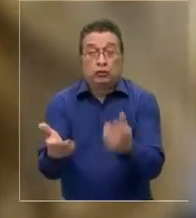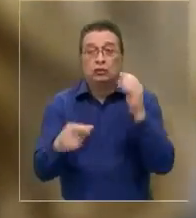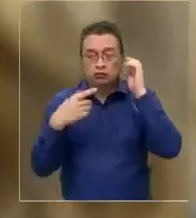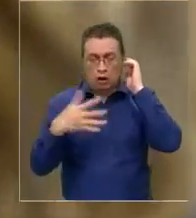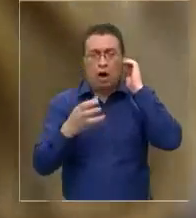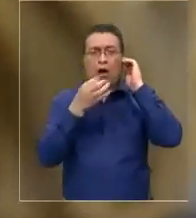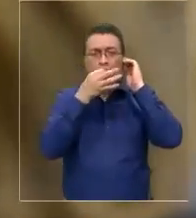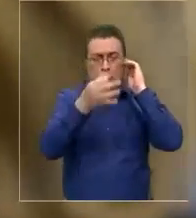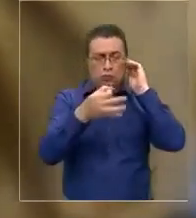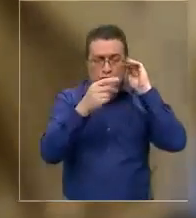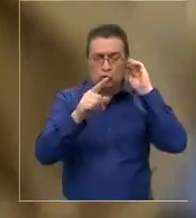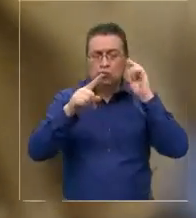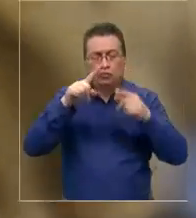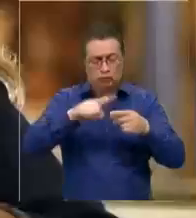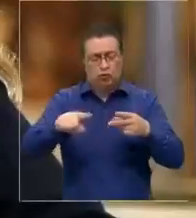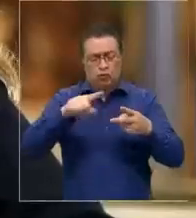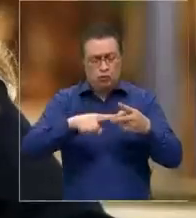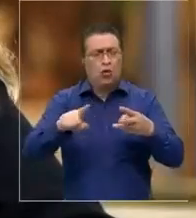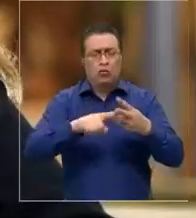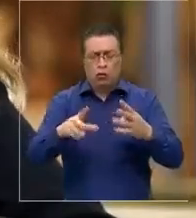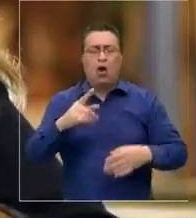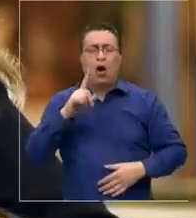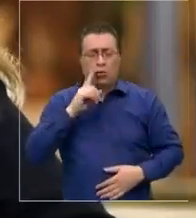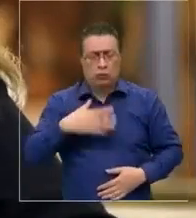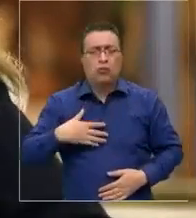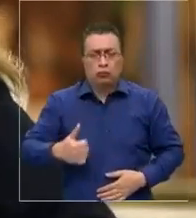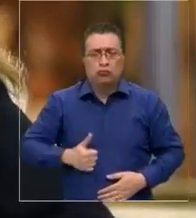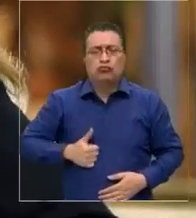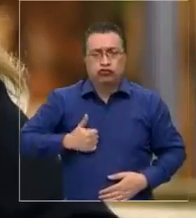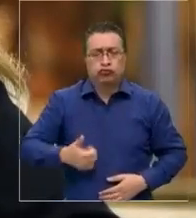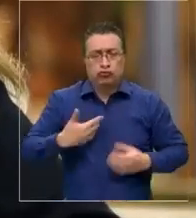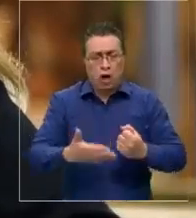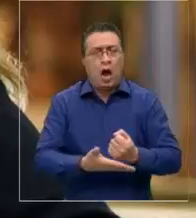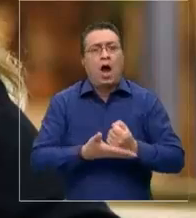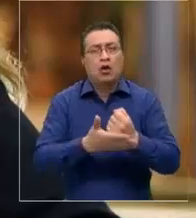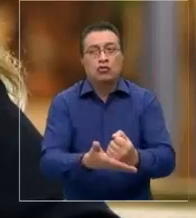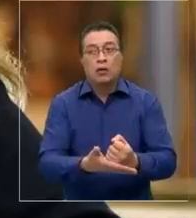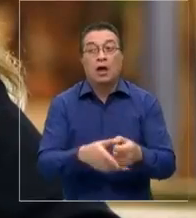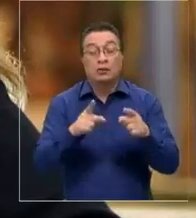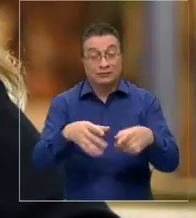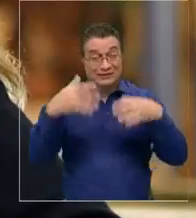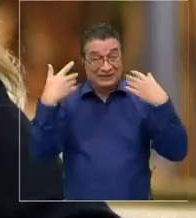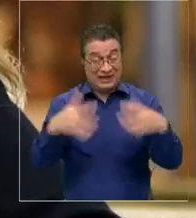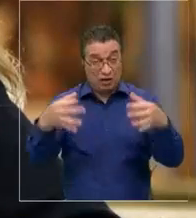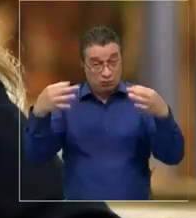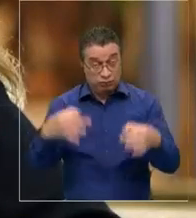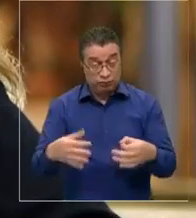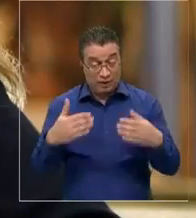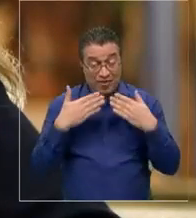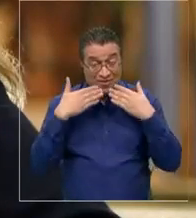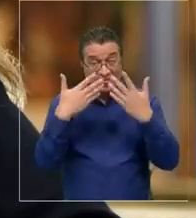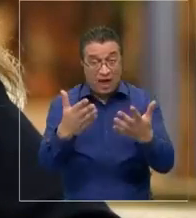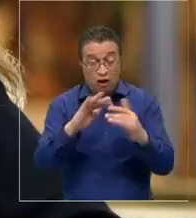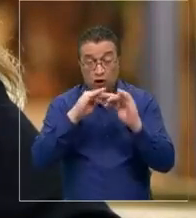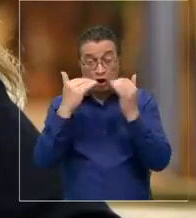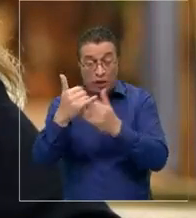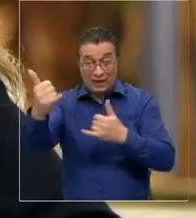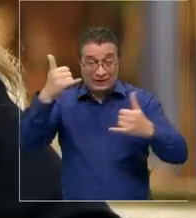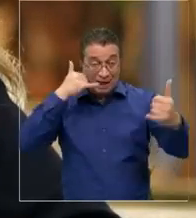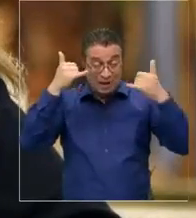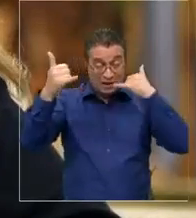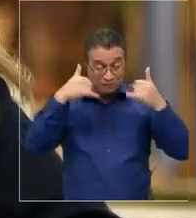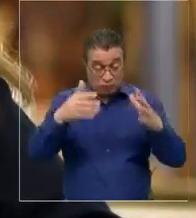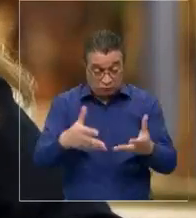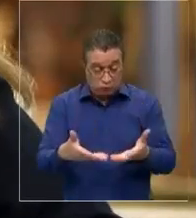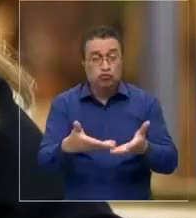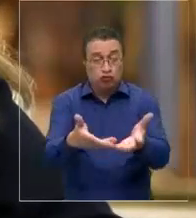manifestado incesantemente toda la voluntad de colaborar. ¿Y esa voluntad se ha concretado, por ejemplo, en la entrega del tráfico de llamadas del aparato